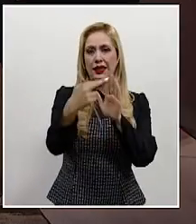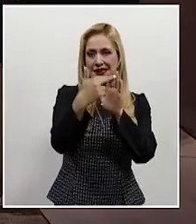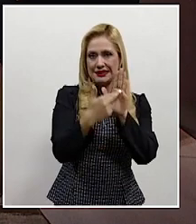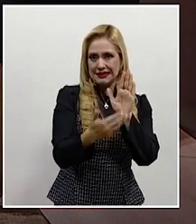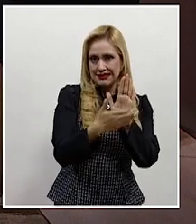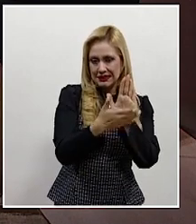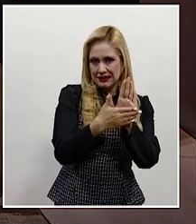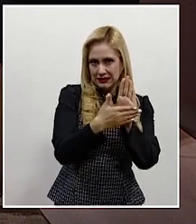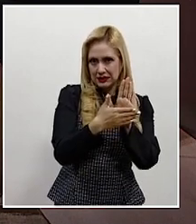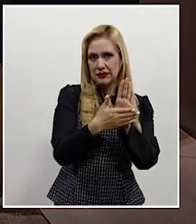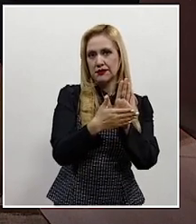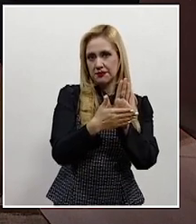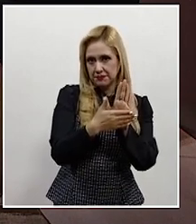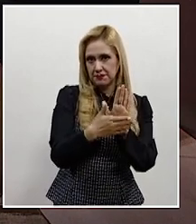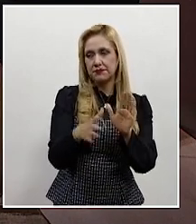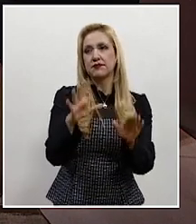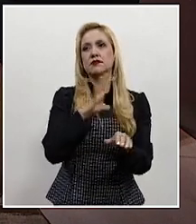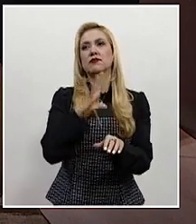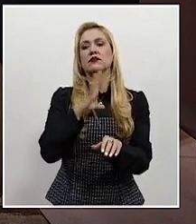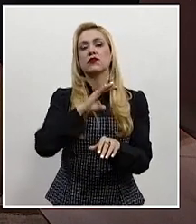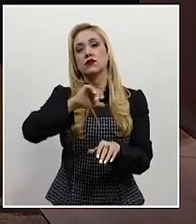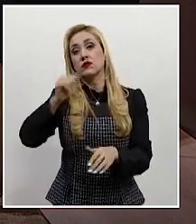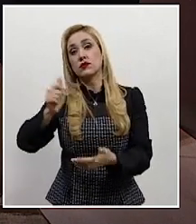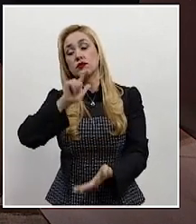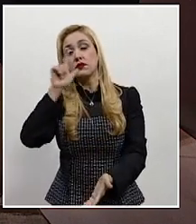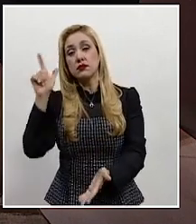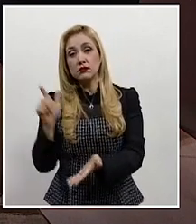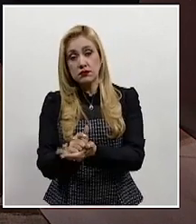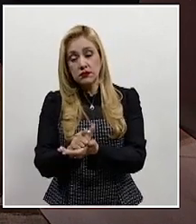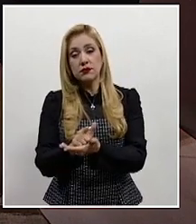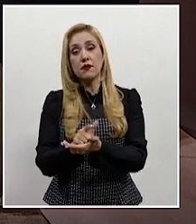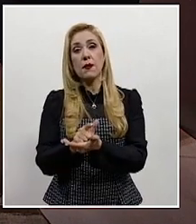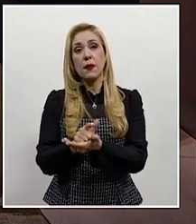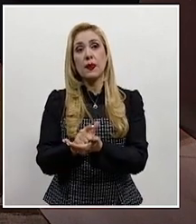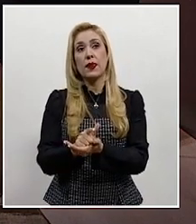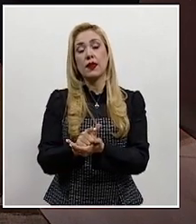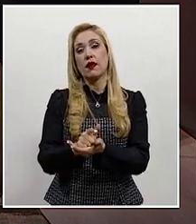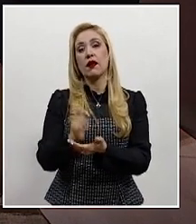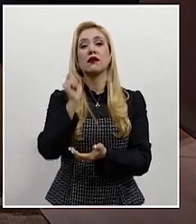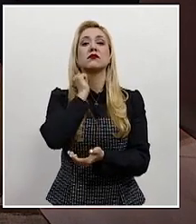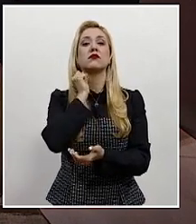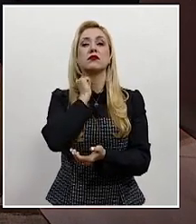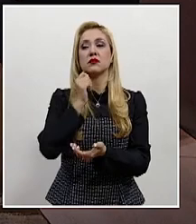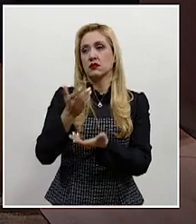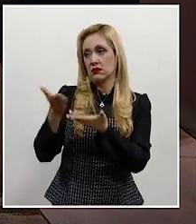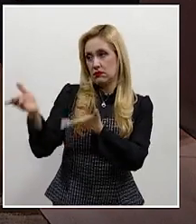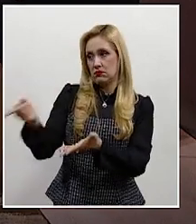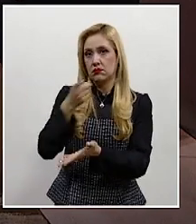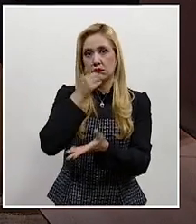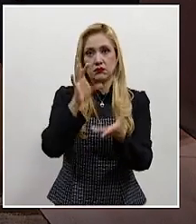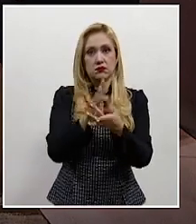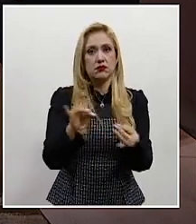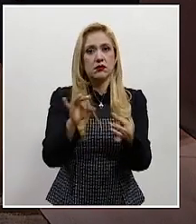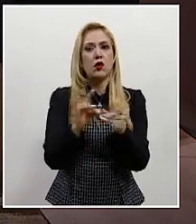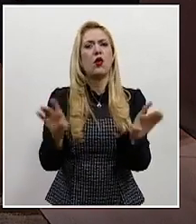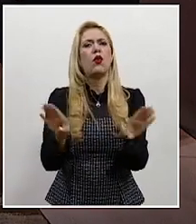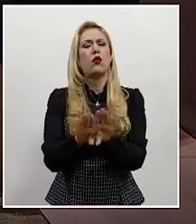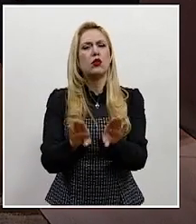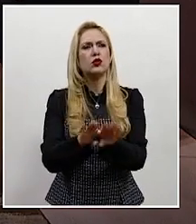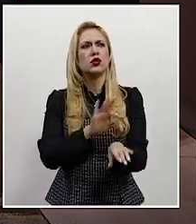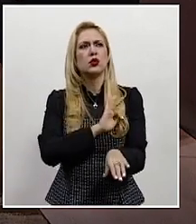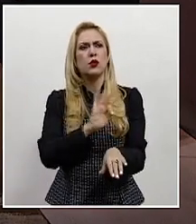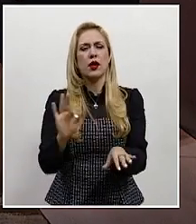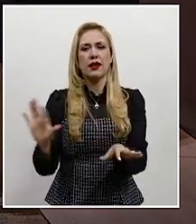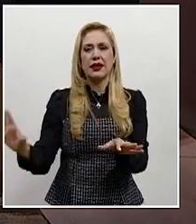conocerse eso. Hay muchas otras leyes que acá la senadora puede comentarnos respecto a cómo podemos